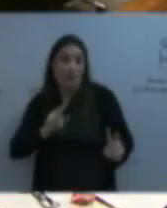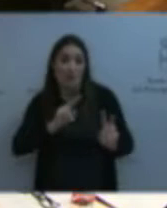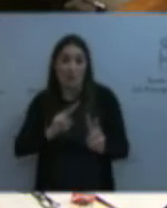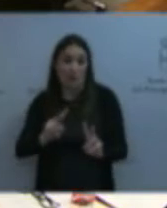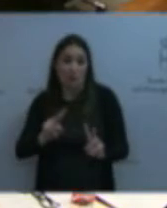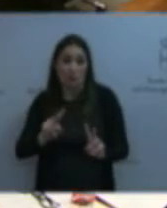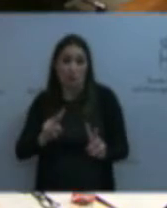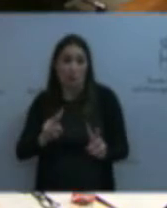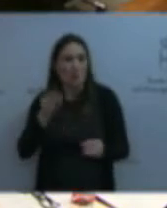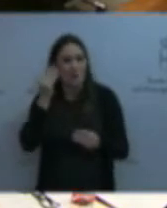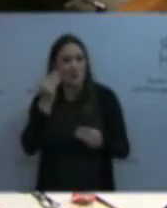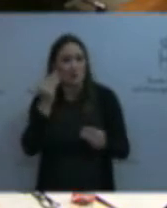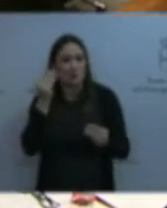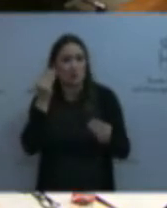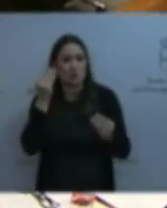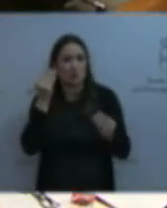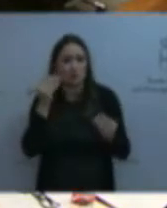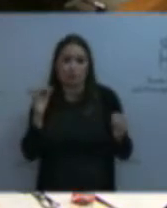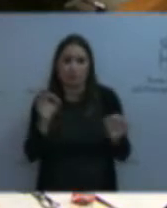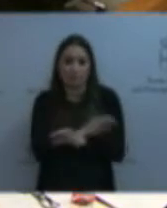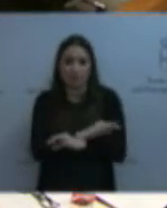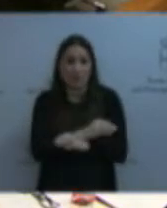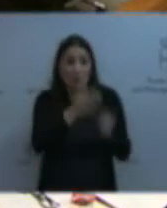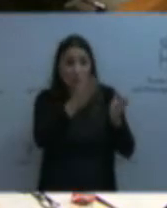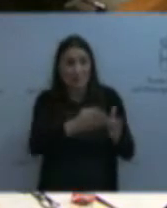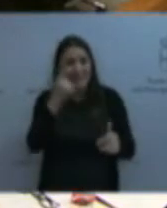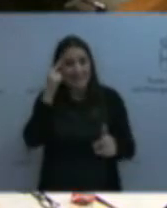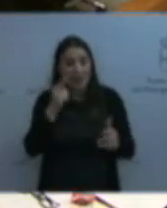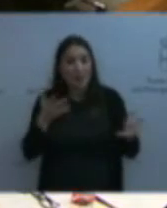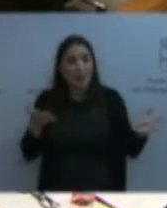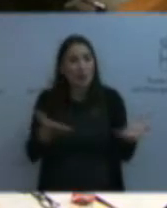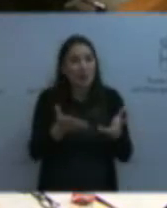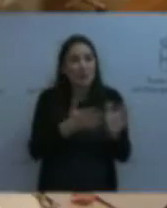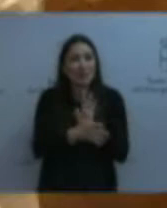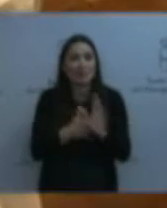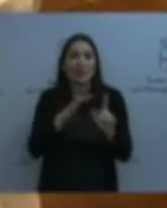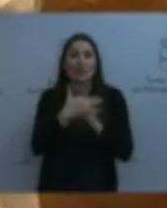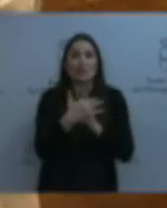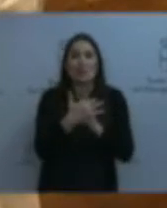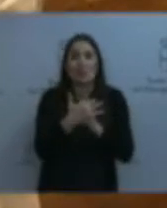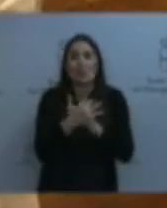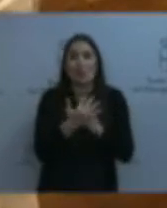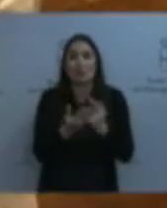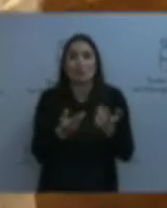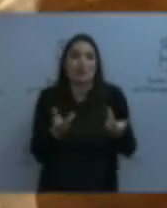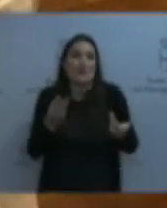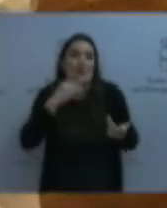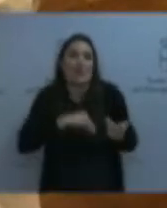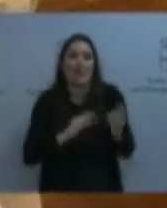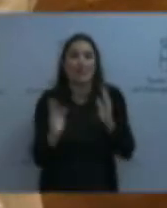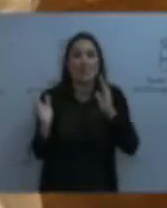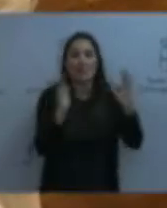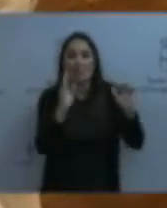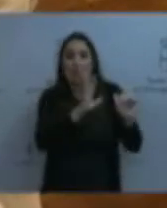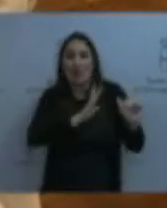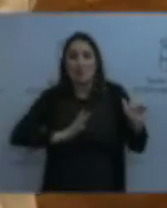luego nos parece totalmente equivocado. Sabe usted que la urgencia es una situación de una adscripción temporal, provisional, un año